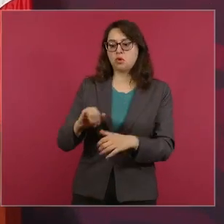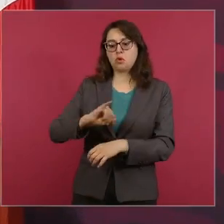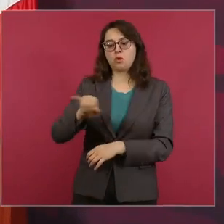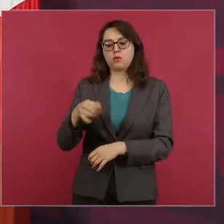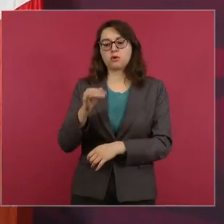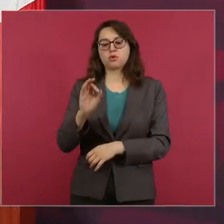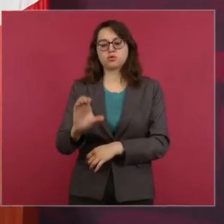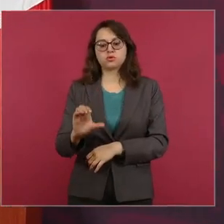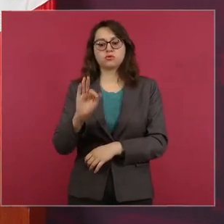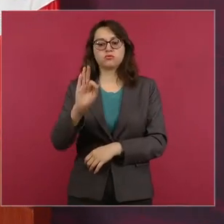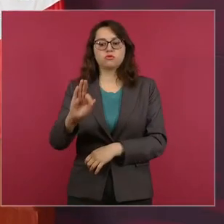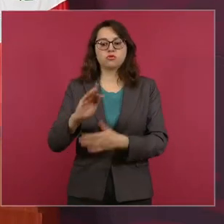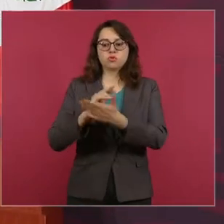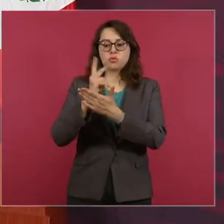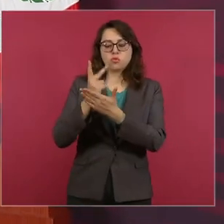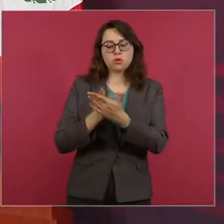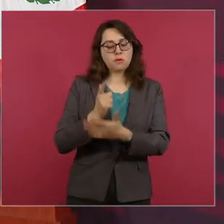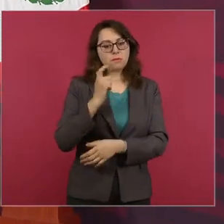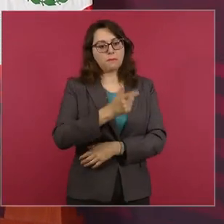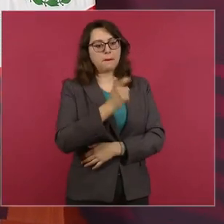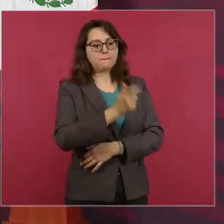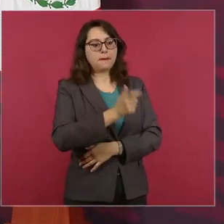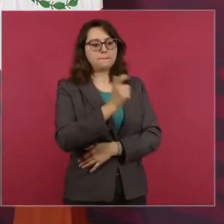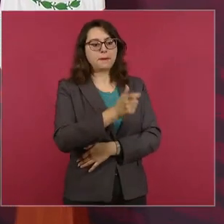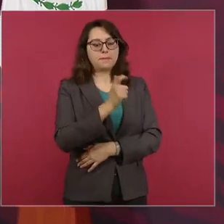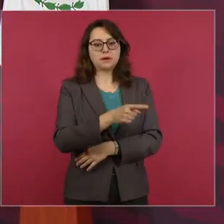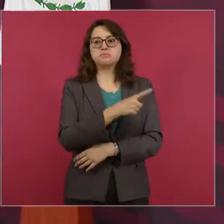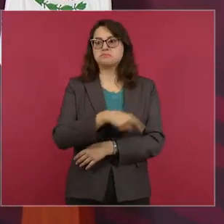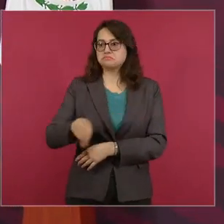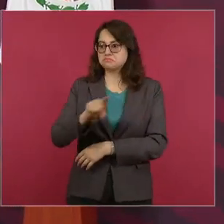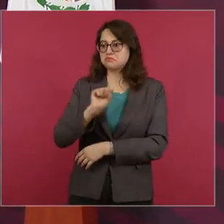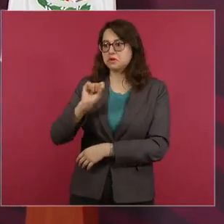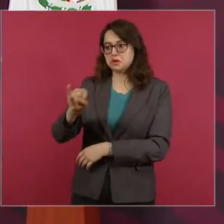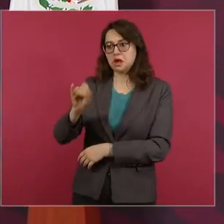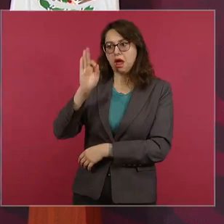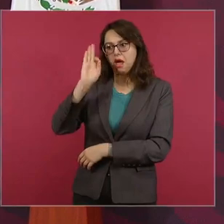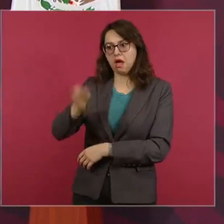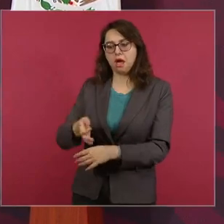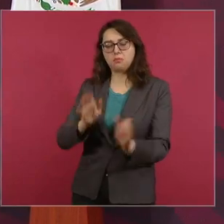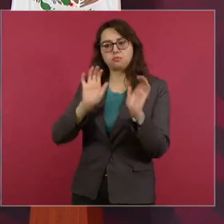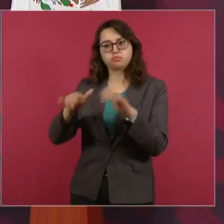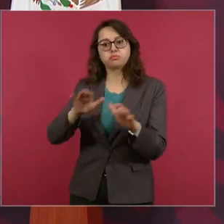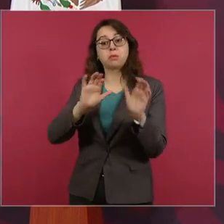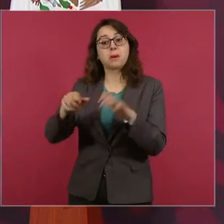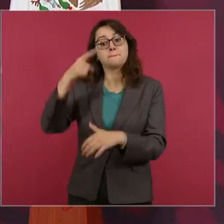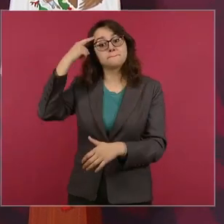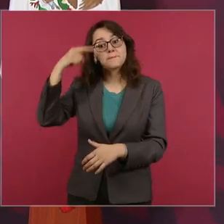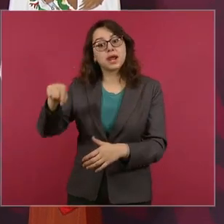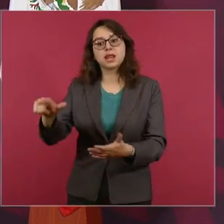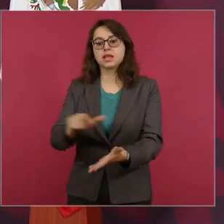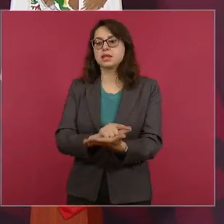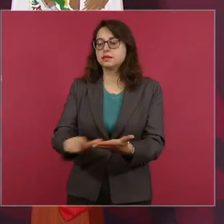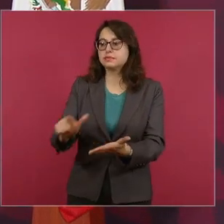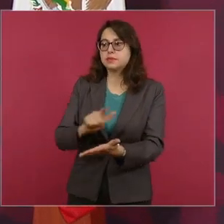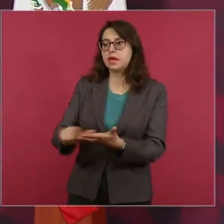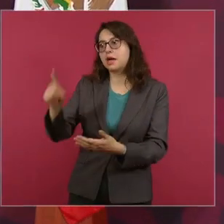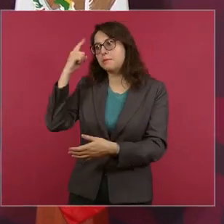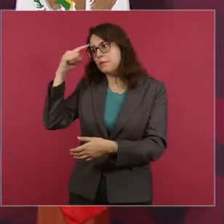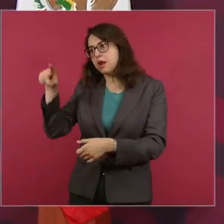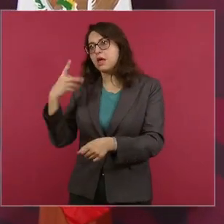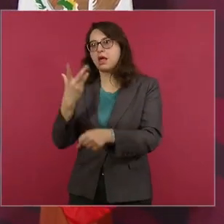para trabajar en limpieza